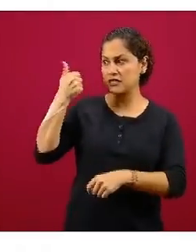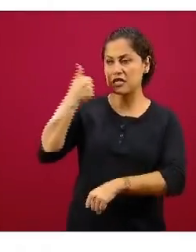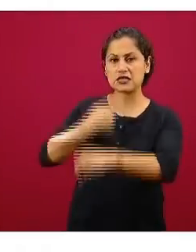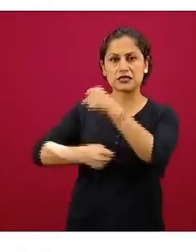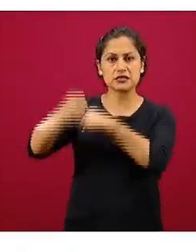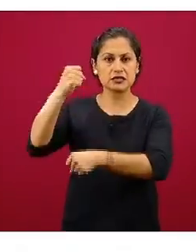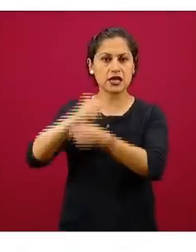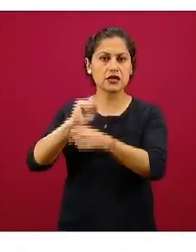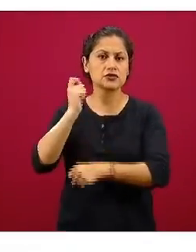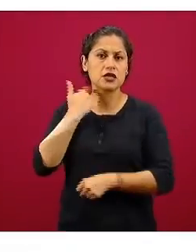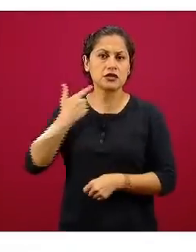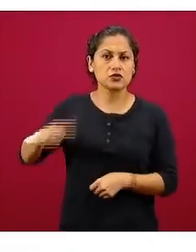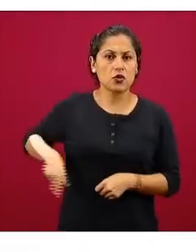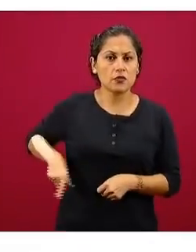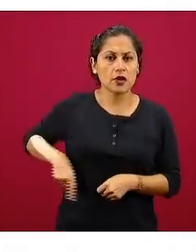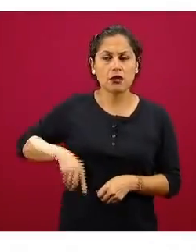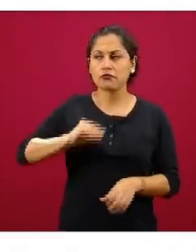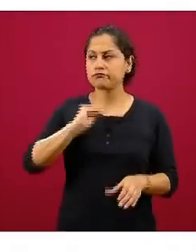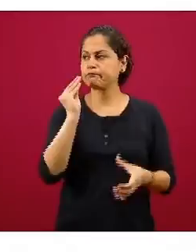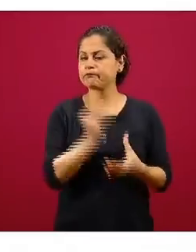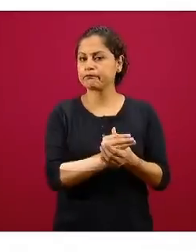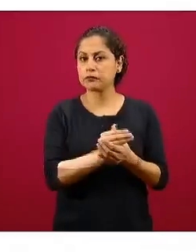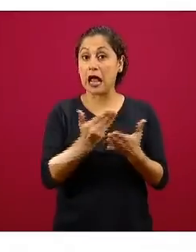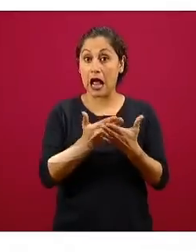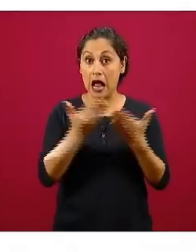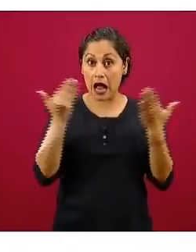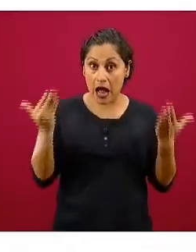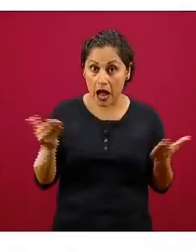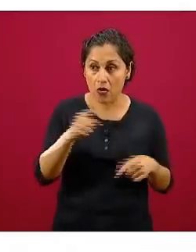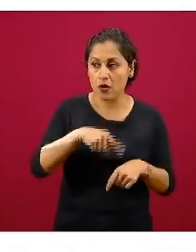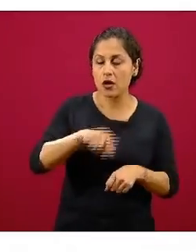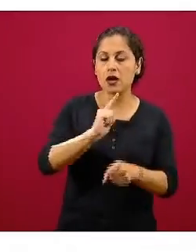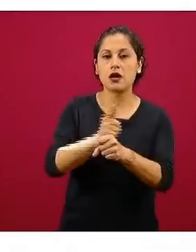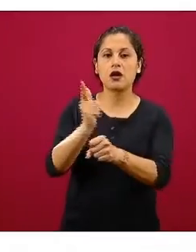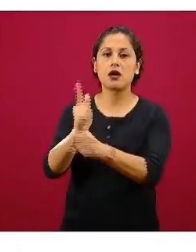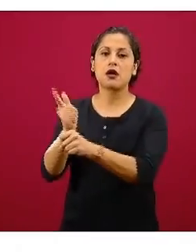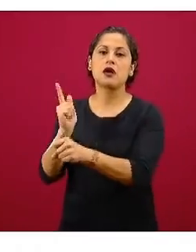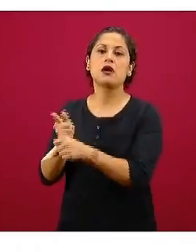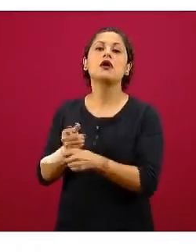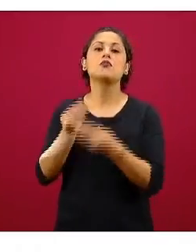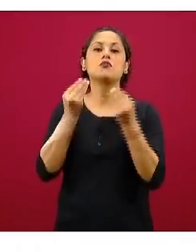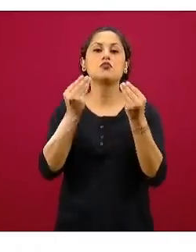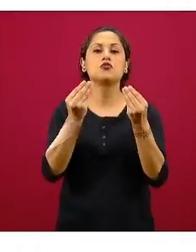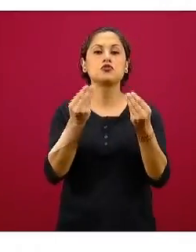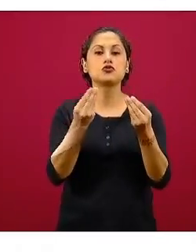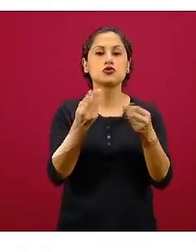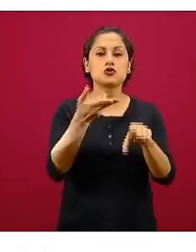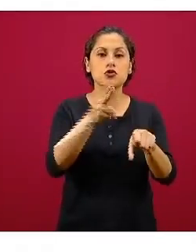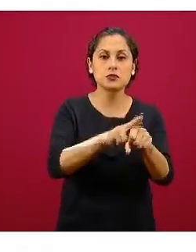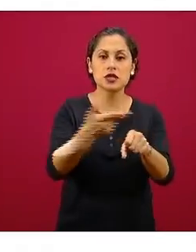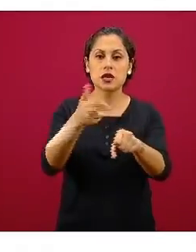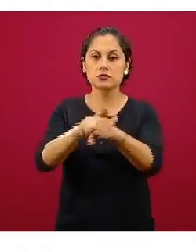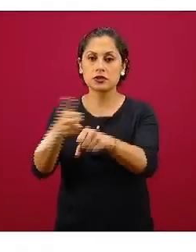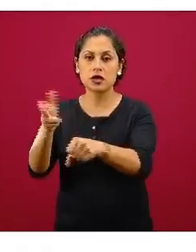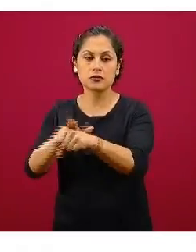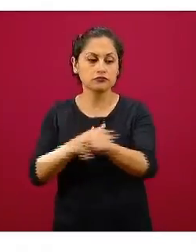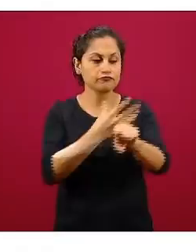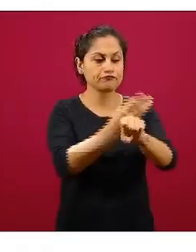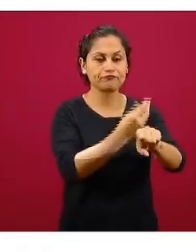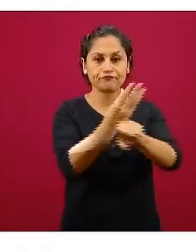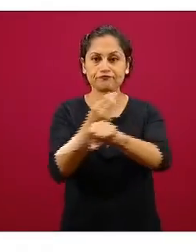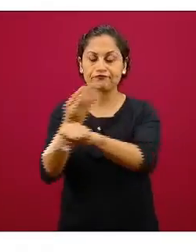pasado, y ahora hemos aprovechado esos. Ha habido muchos hospitales que se han podido rehabilitar en un